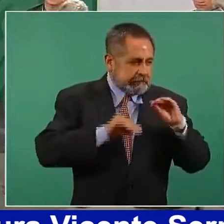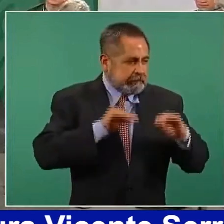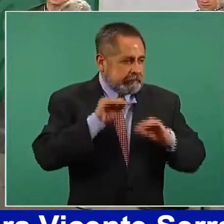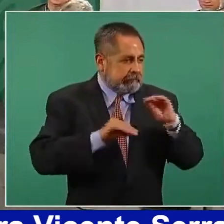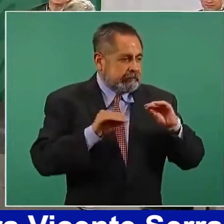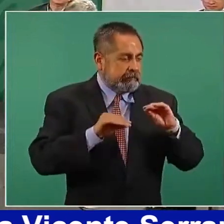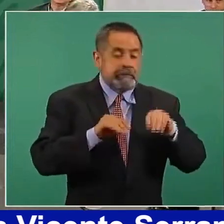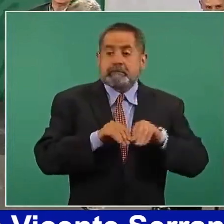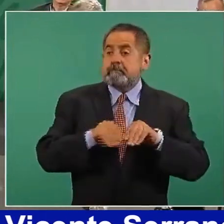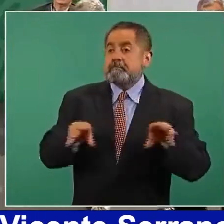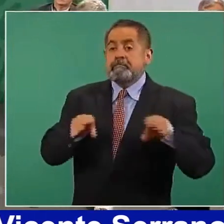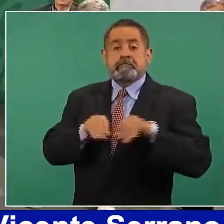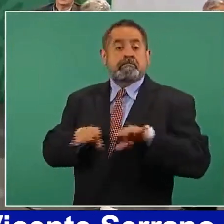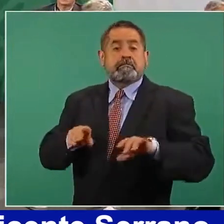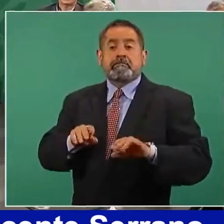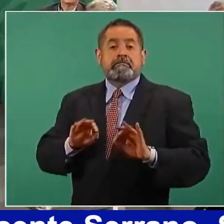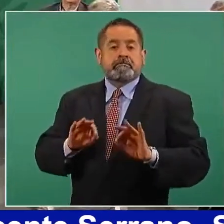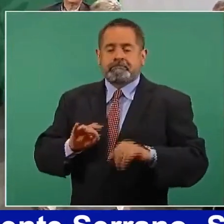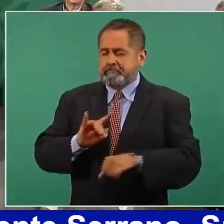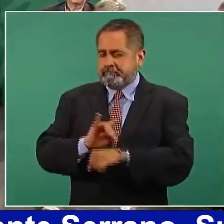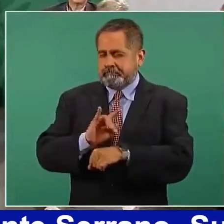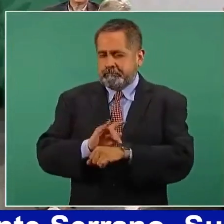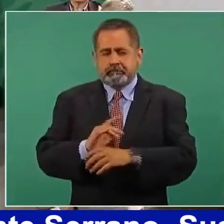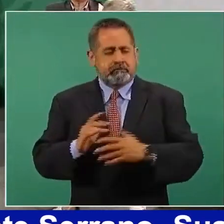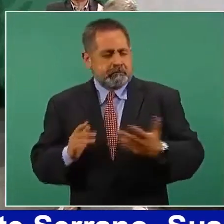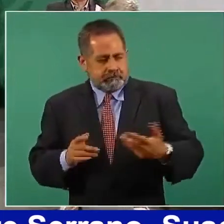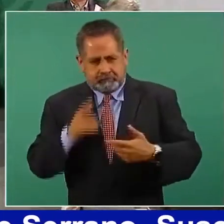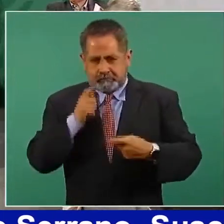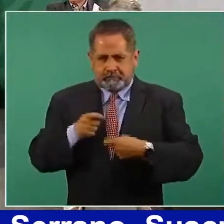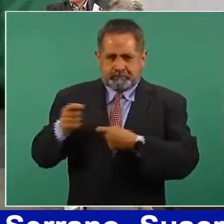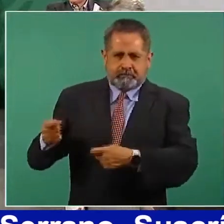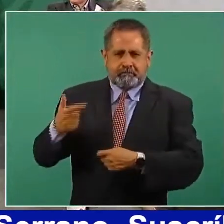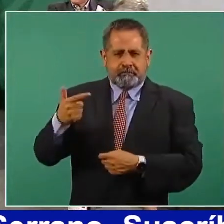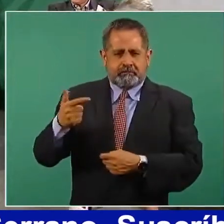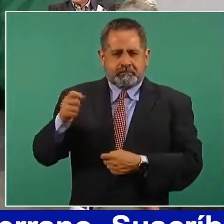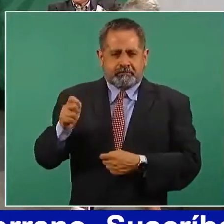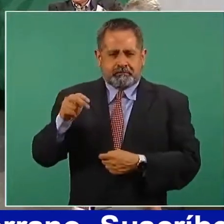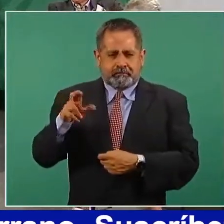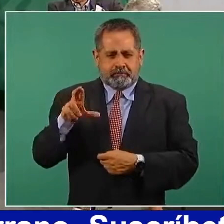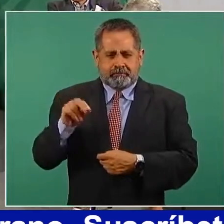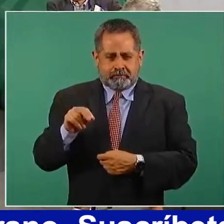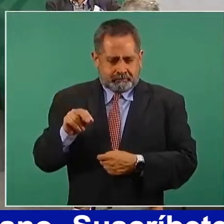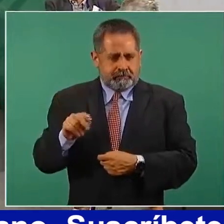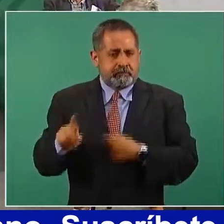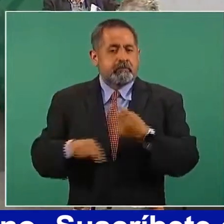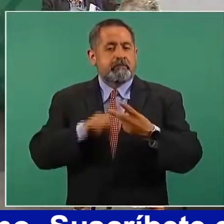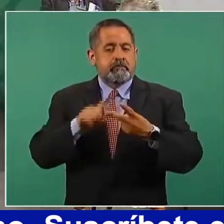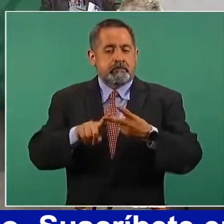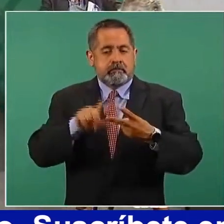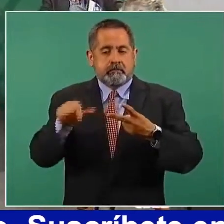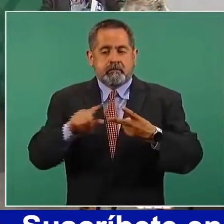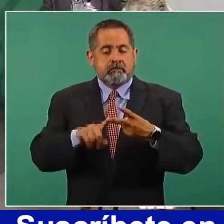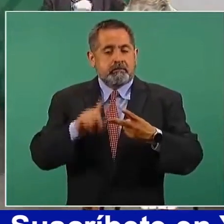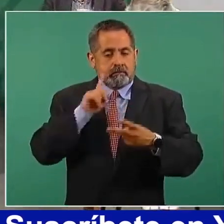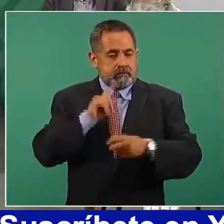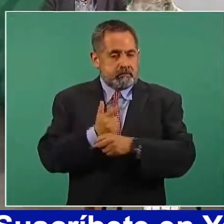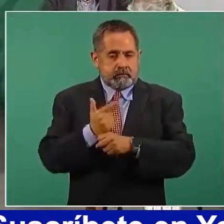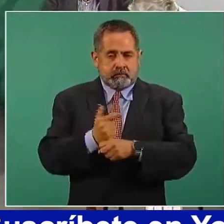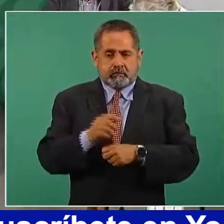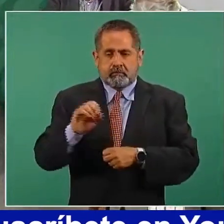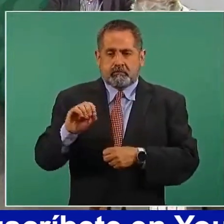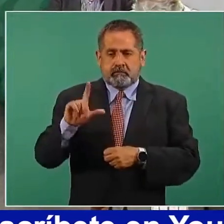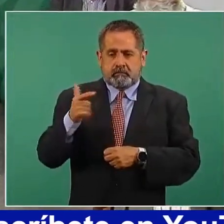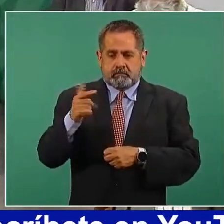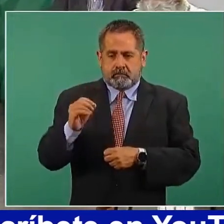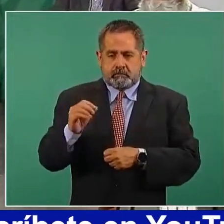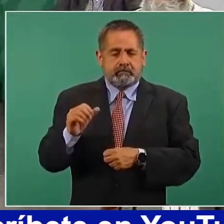con algún propósito. Entonces, vamos con Genaro. Y luego la licenciada Olga Sánchez Cordero